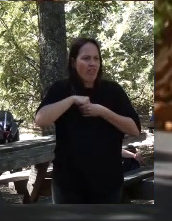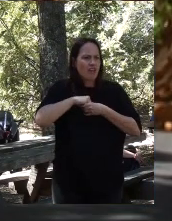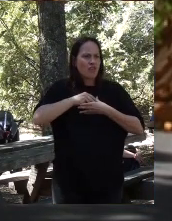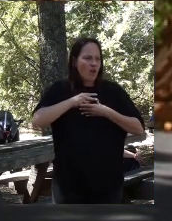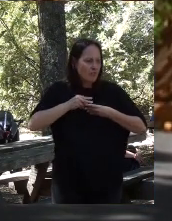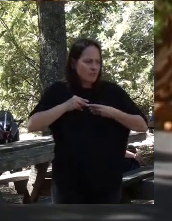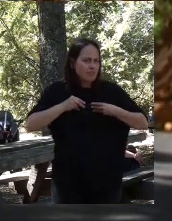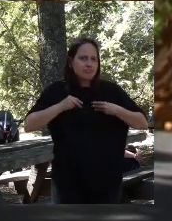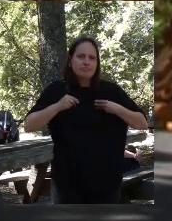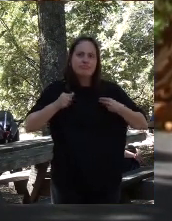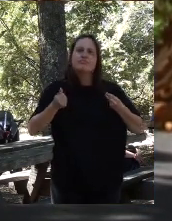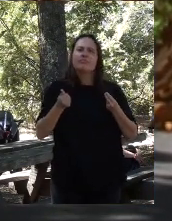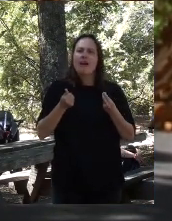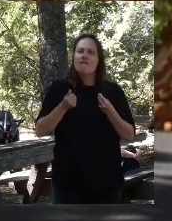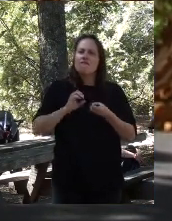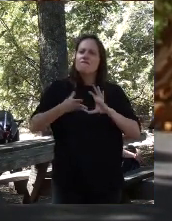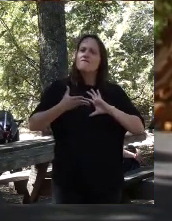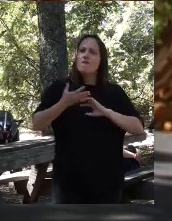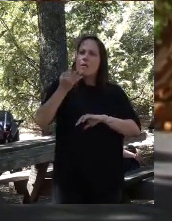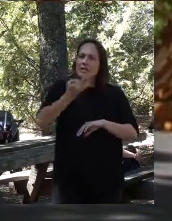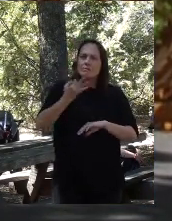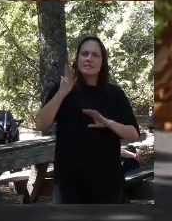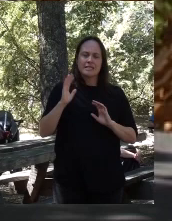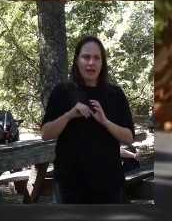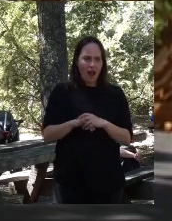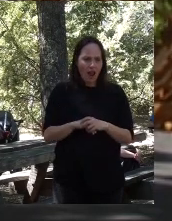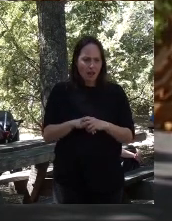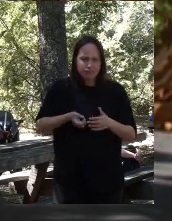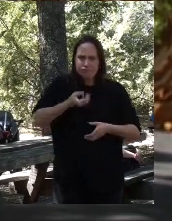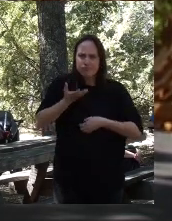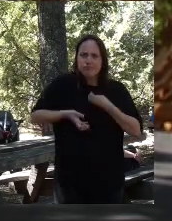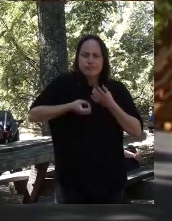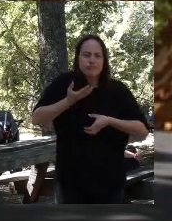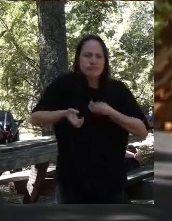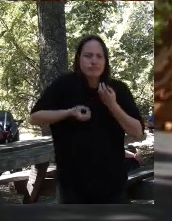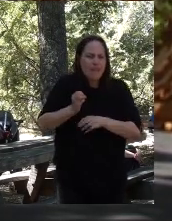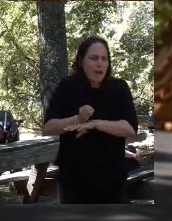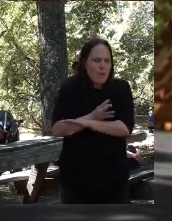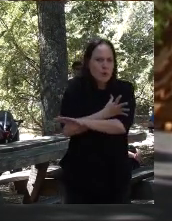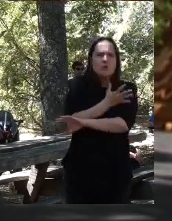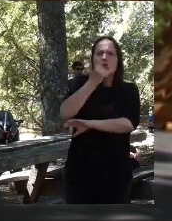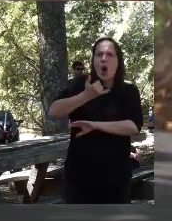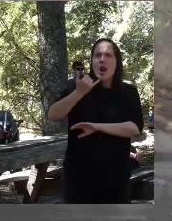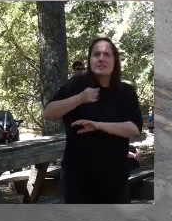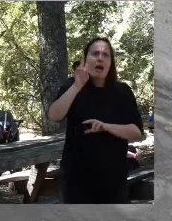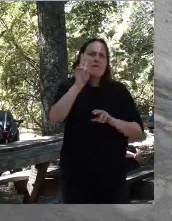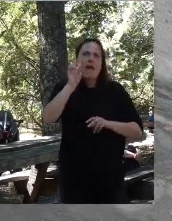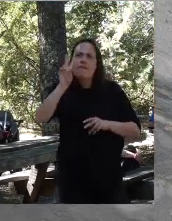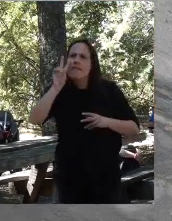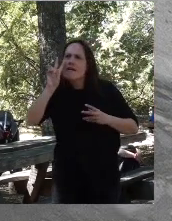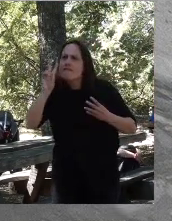de una manera muy especial. Nos desbordan las emociones frente a esos paisajes